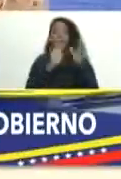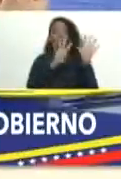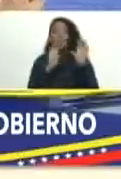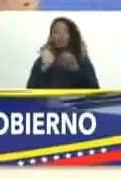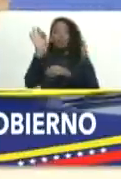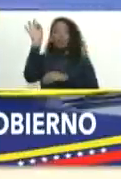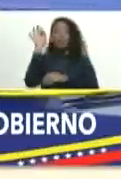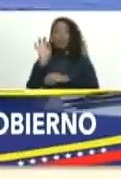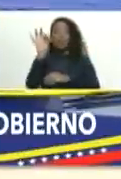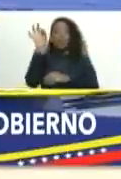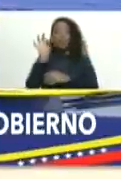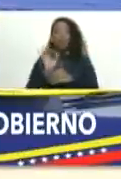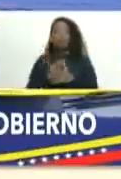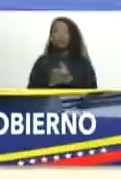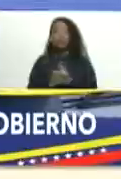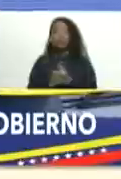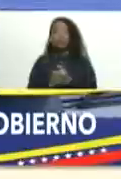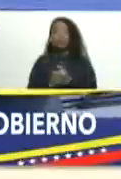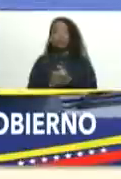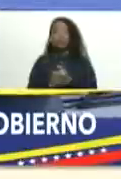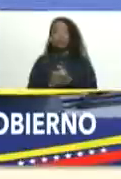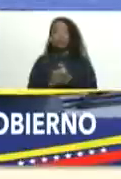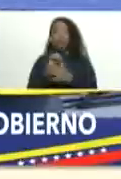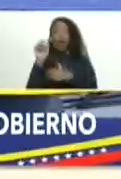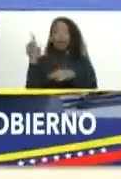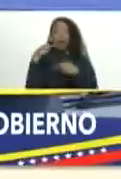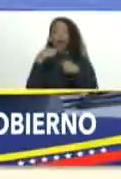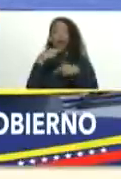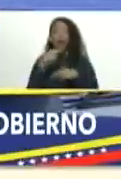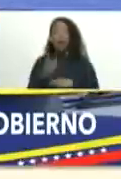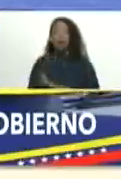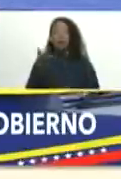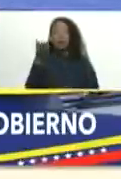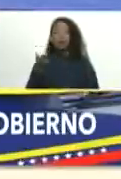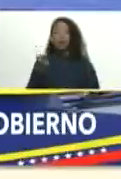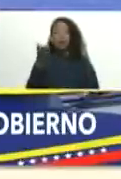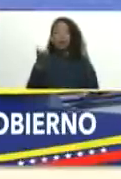90%, pues. Un nivel alto, bueno.